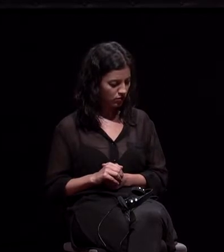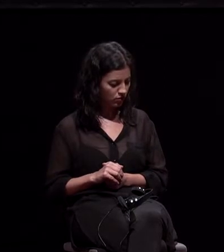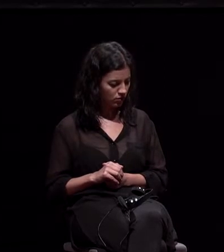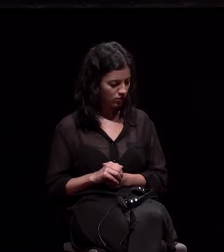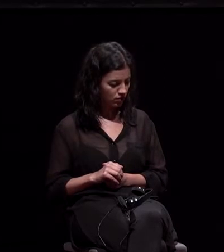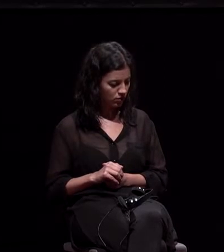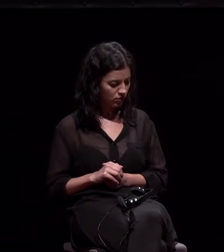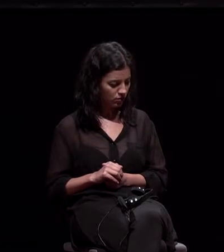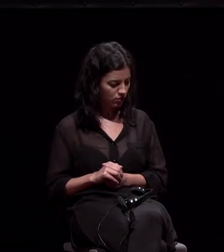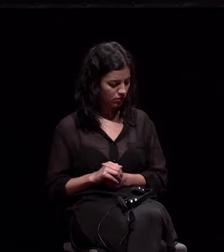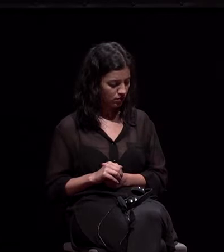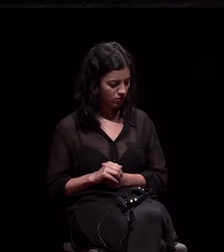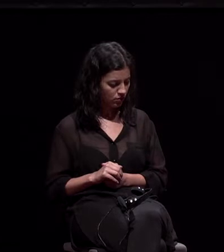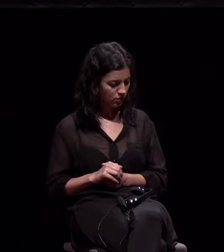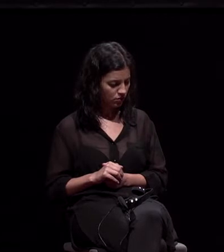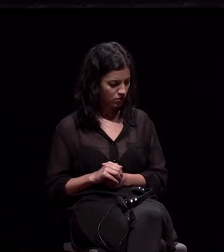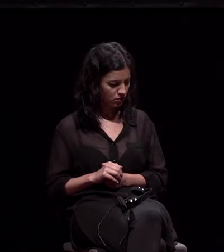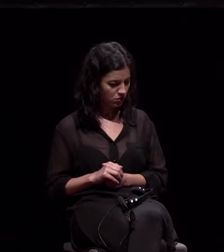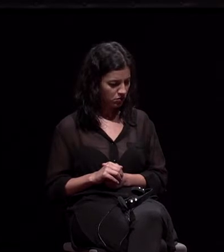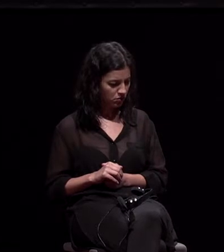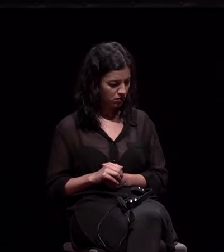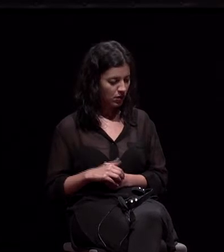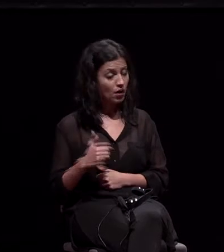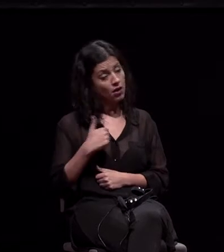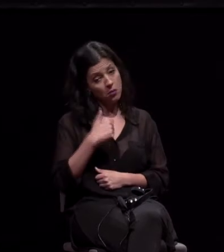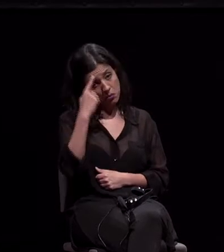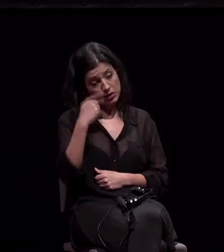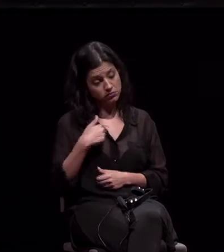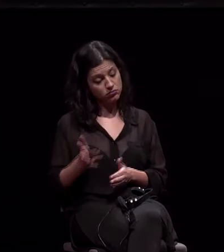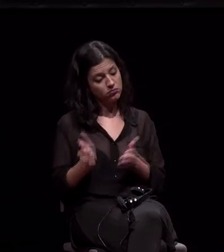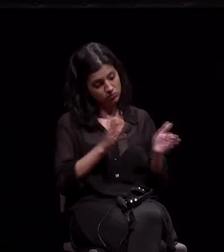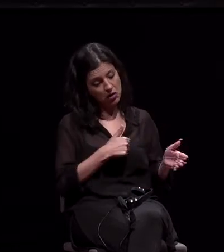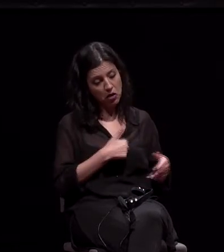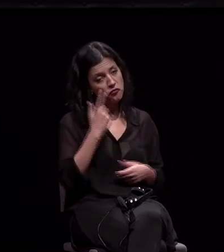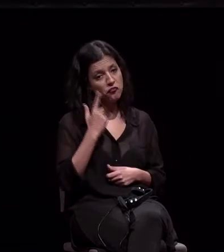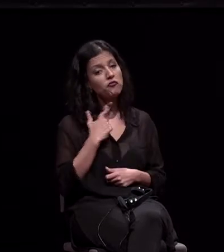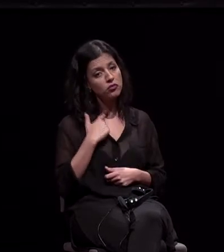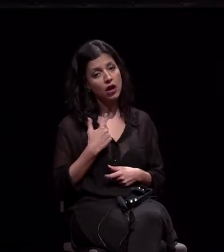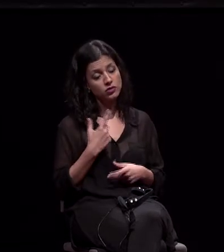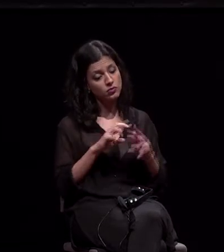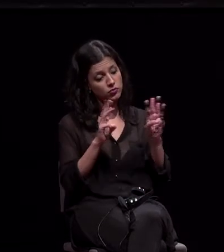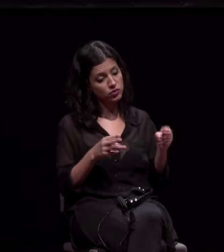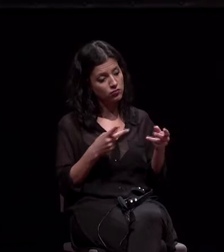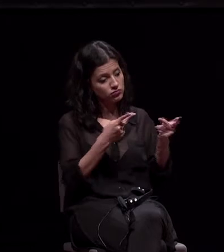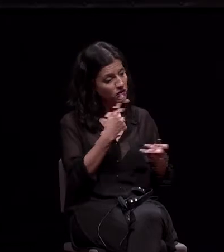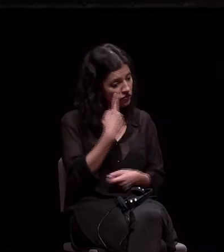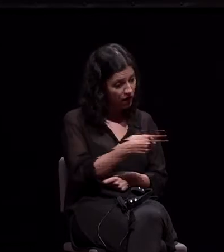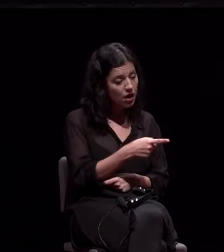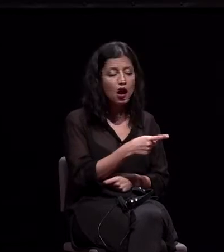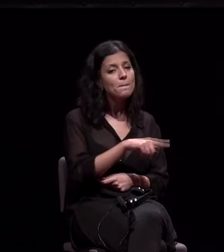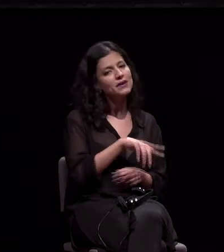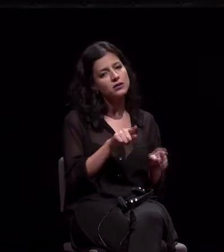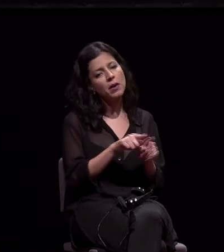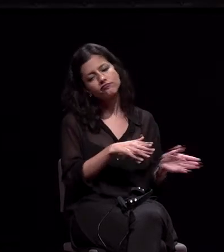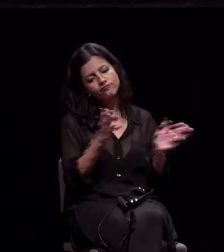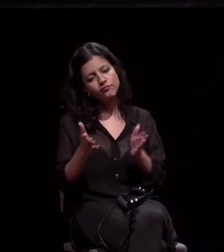propósito de, por un lado, visitar el Museo de Santa Cruz y, por otro lado, publicar algo que, digamos, habla más